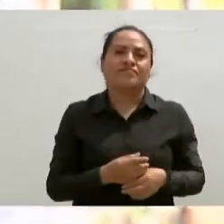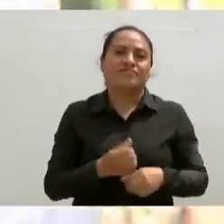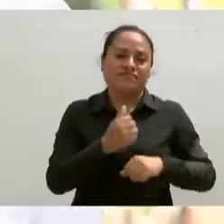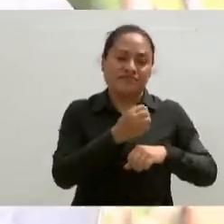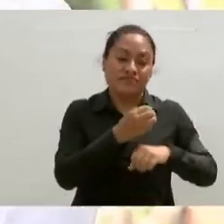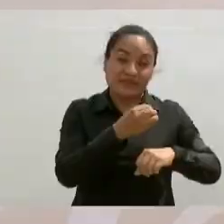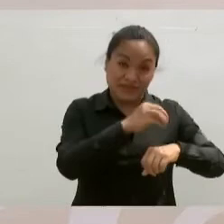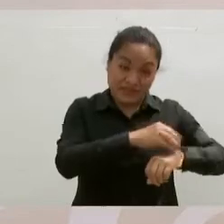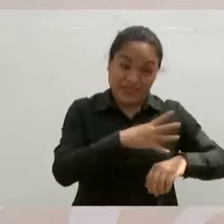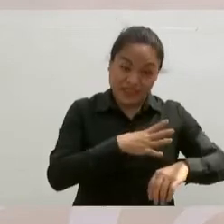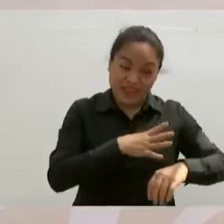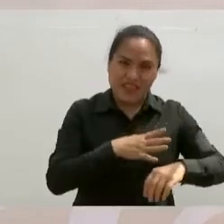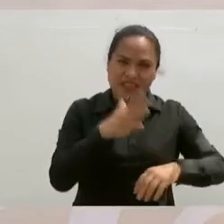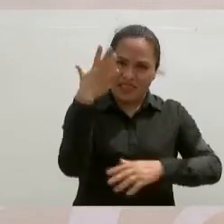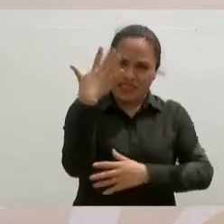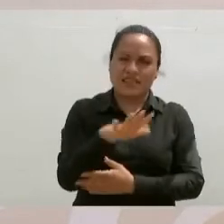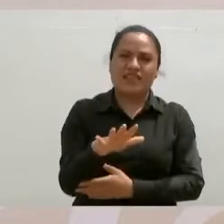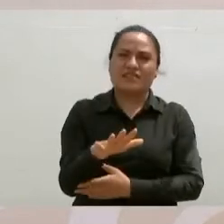10